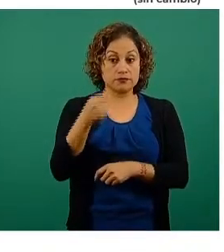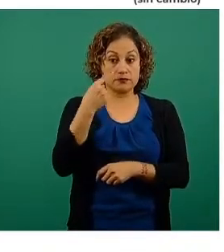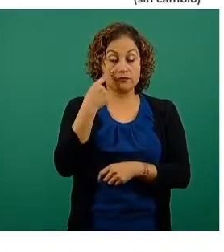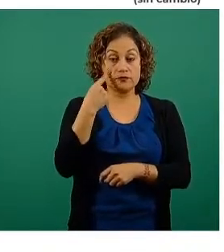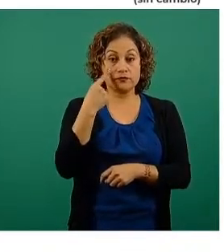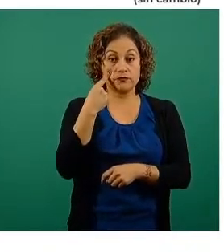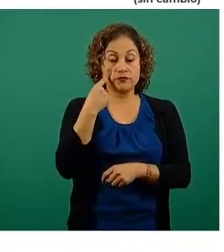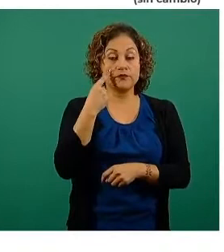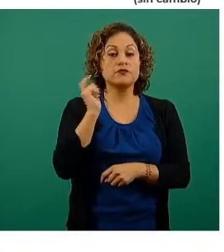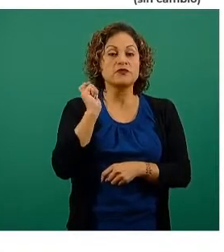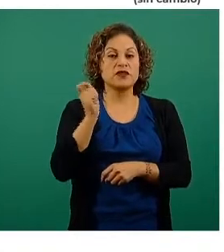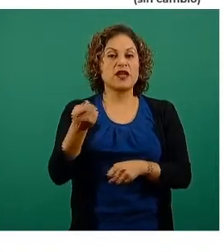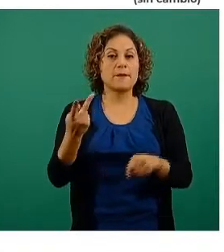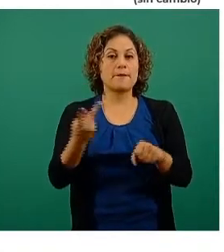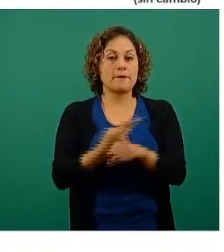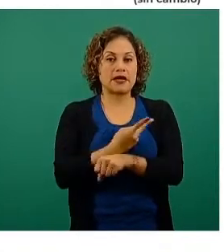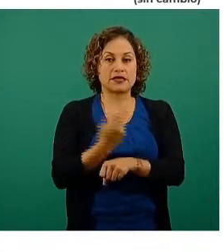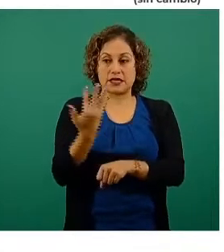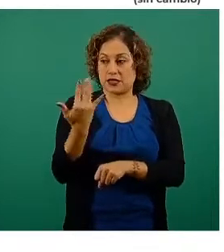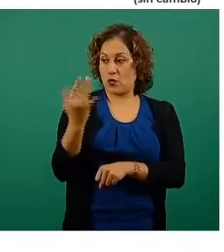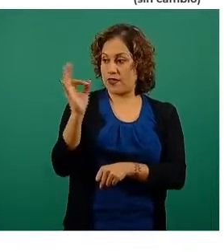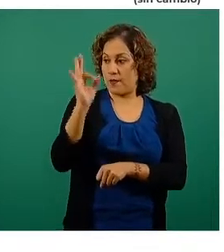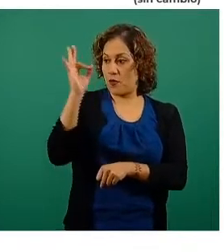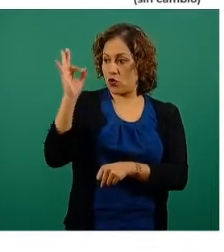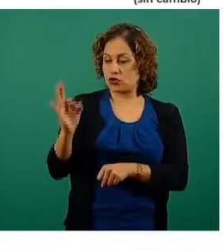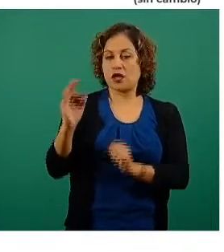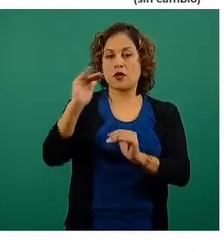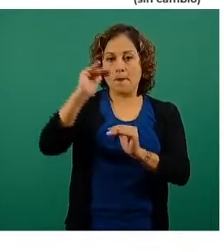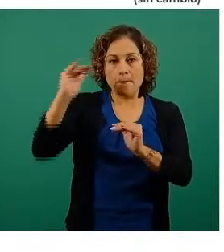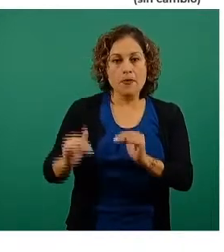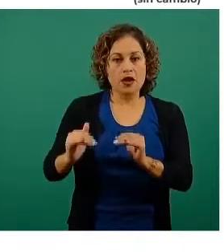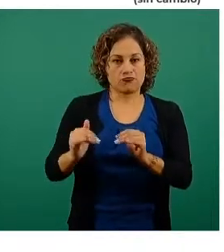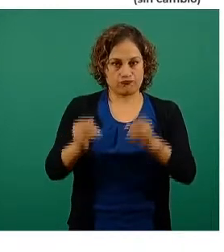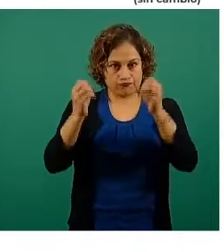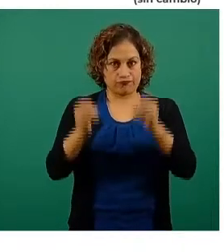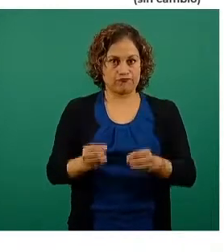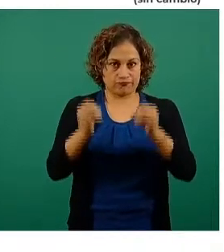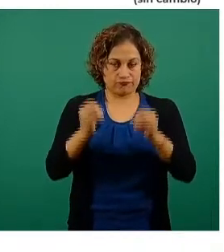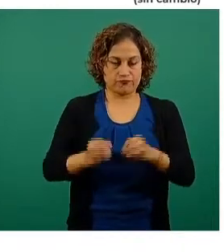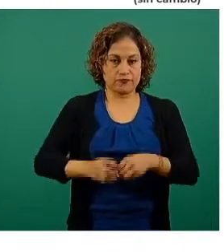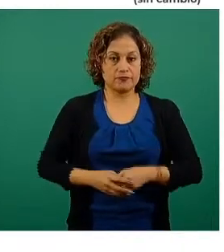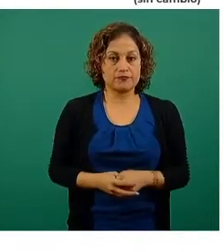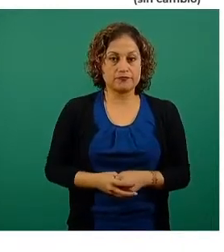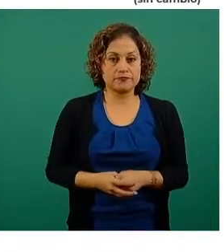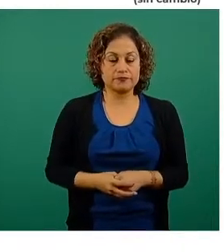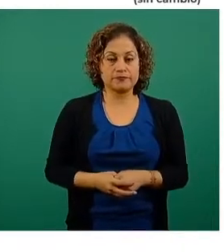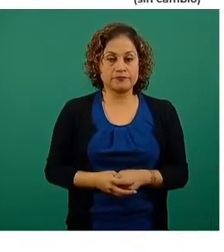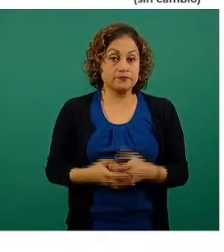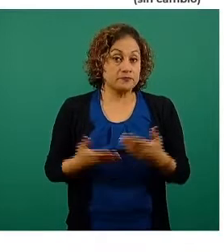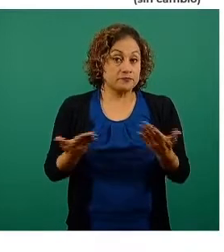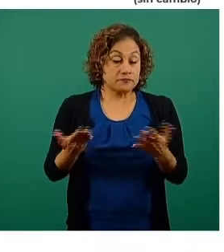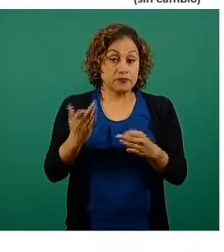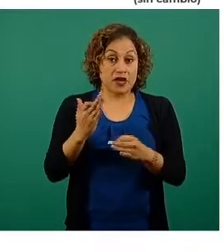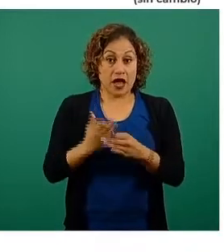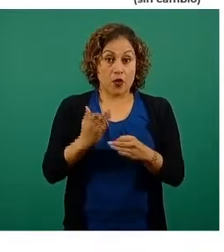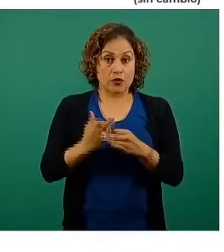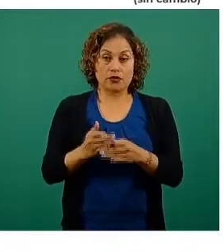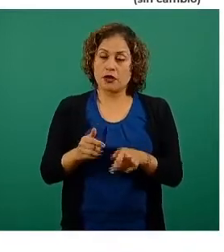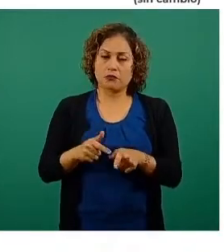del 50% de la ocupación de camas con ventilador. Hasta ahora no hemos tenido